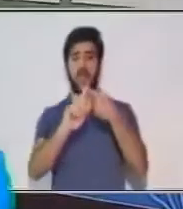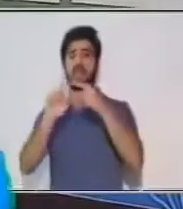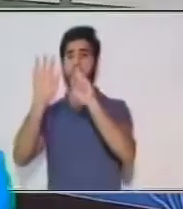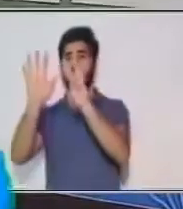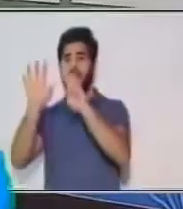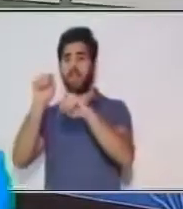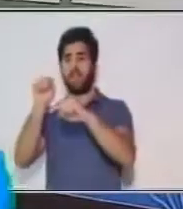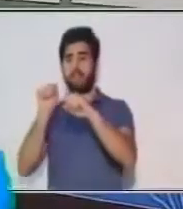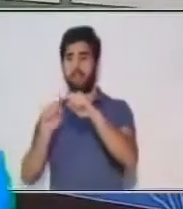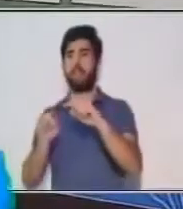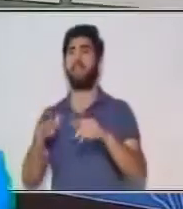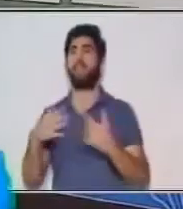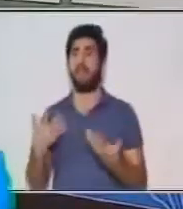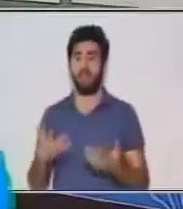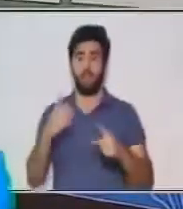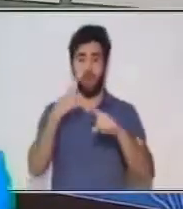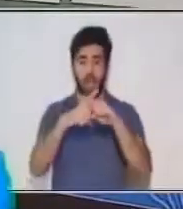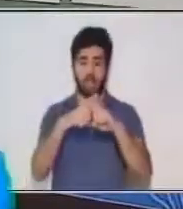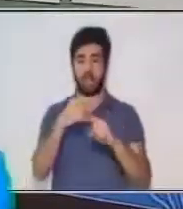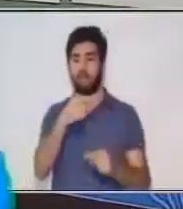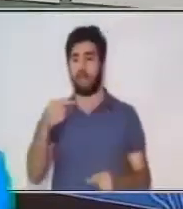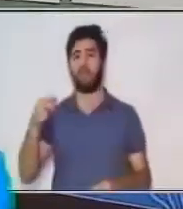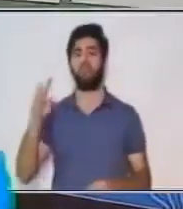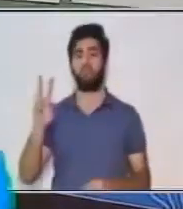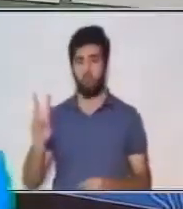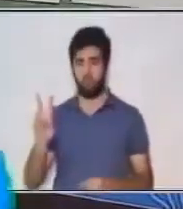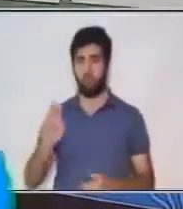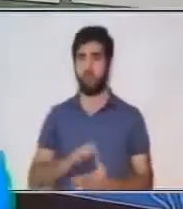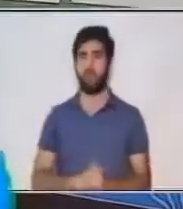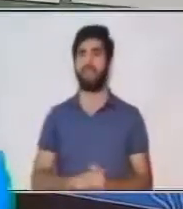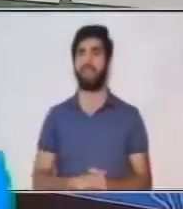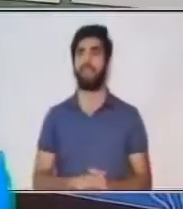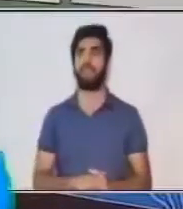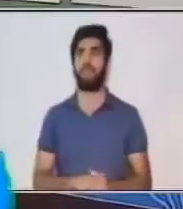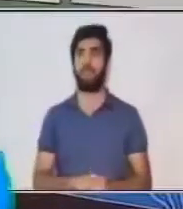dividido el dividendo, el divisor.